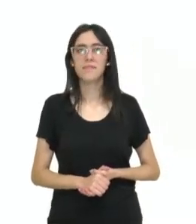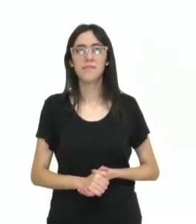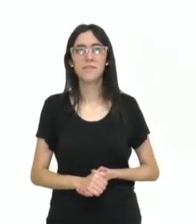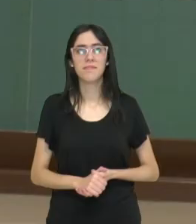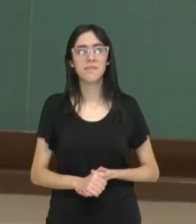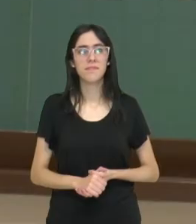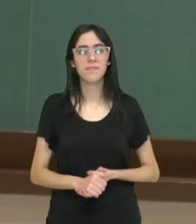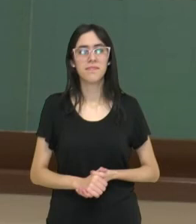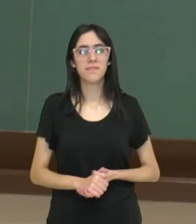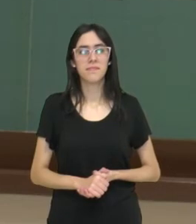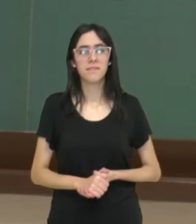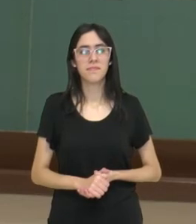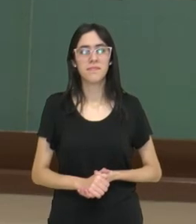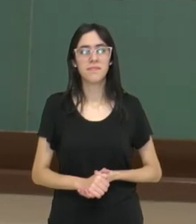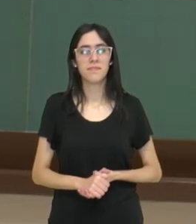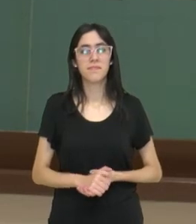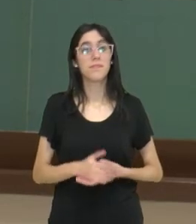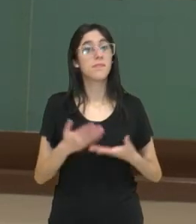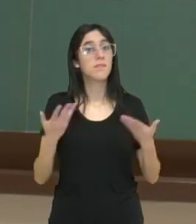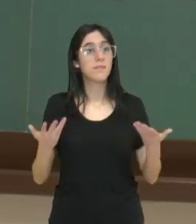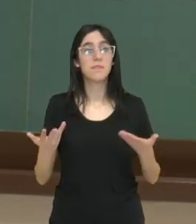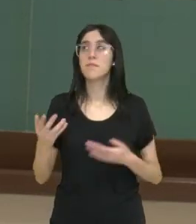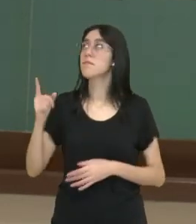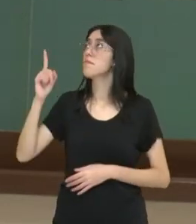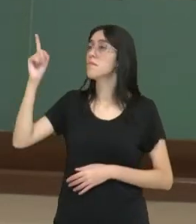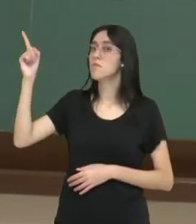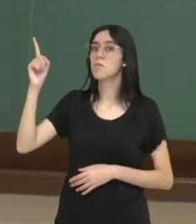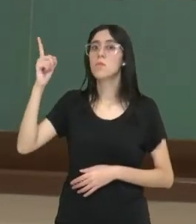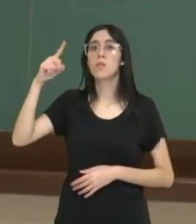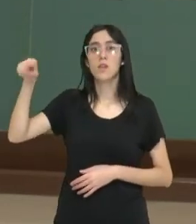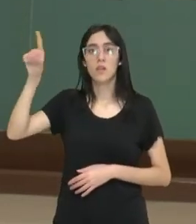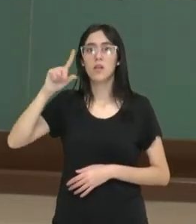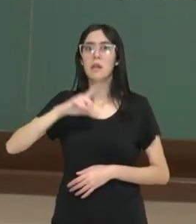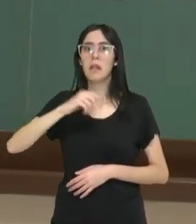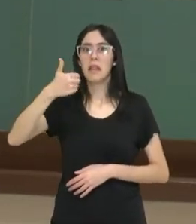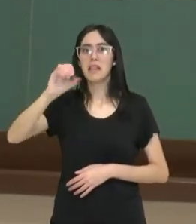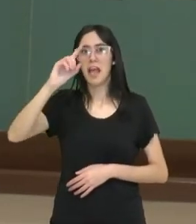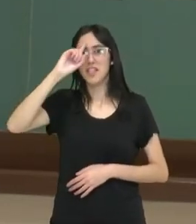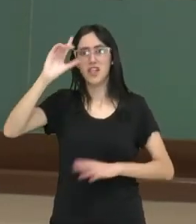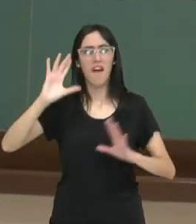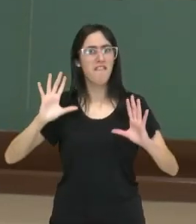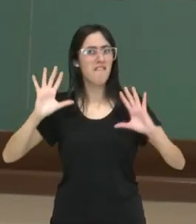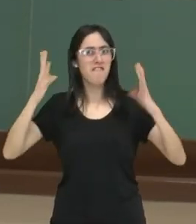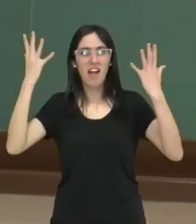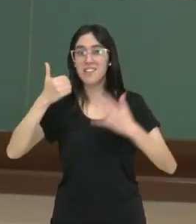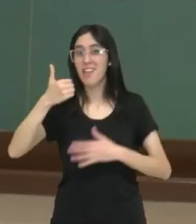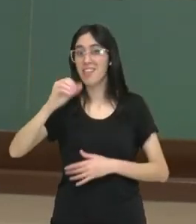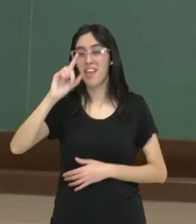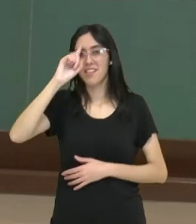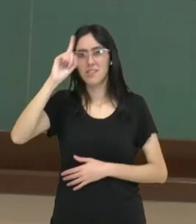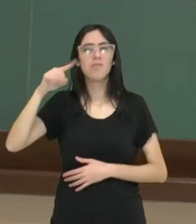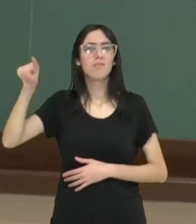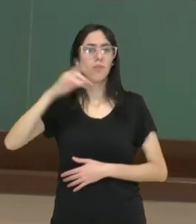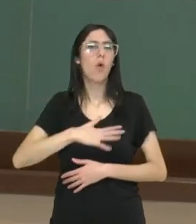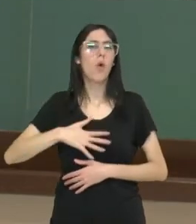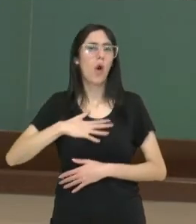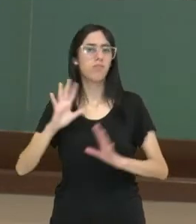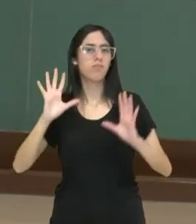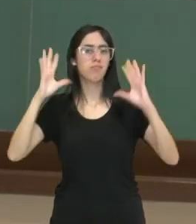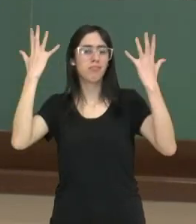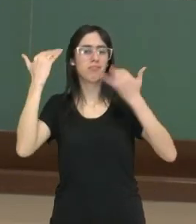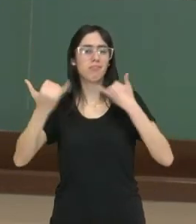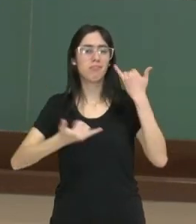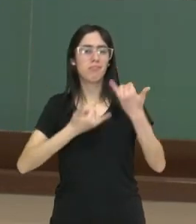demasiado. Entonces aqui, ó, 10 dias de festa, eles gostam muito de festas, de celebrações, de